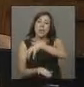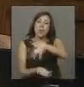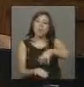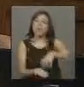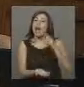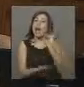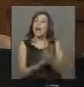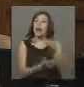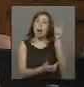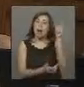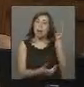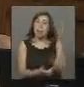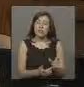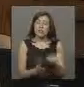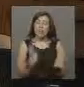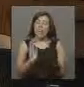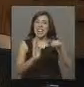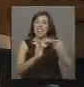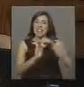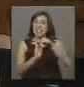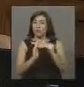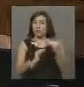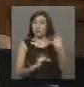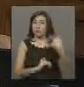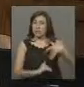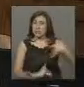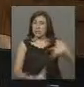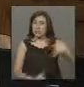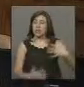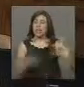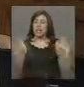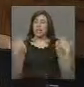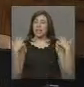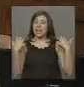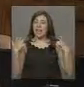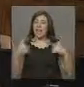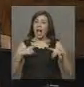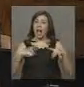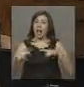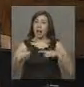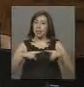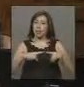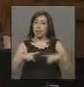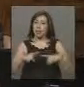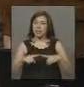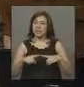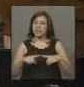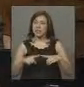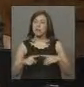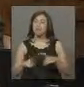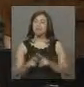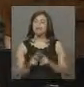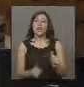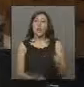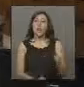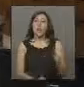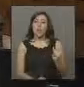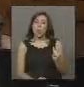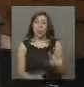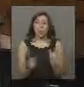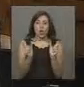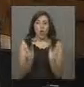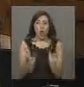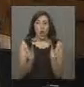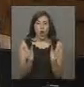una persona de la más alta jerarquía y con responsabilidad administrativa que se haga cargo de ejecutar, monitorear